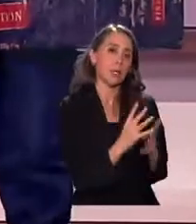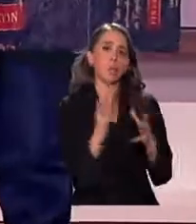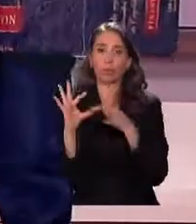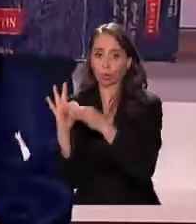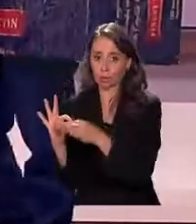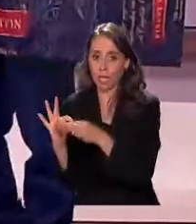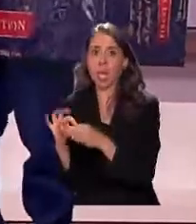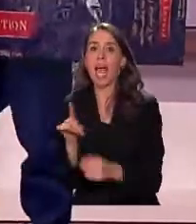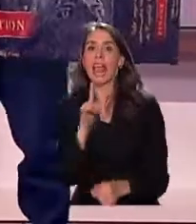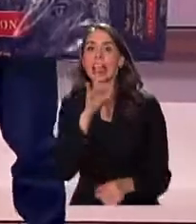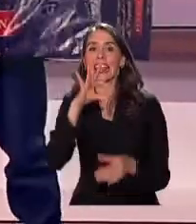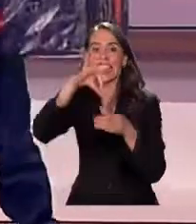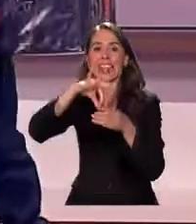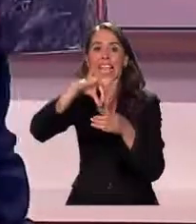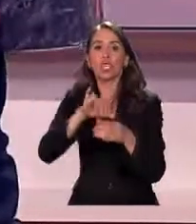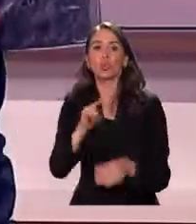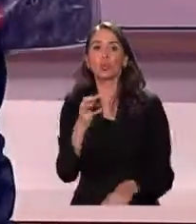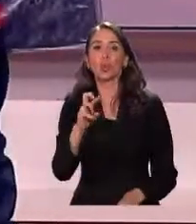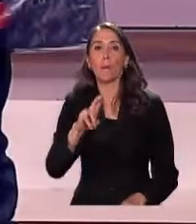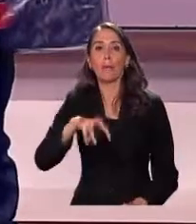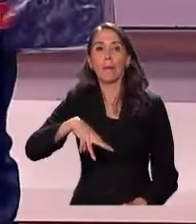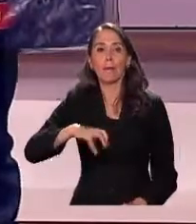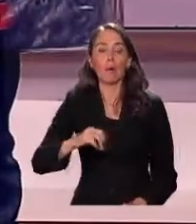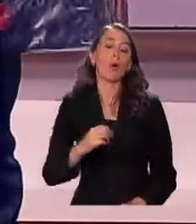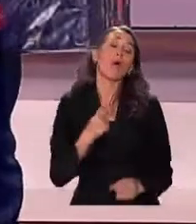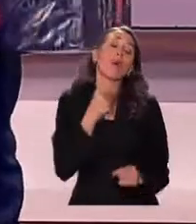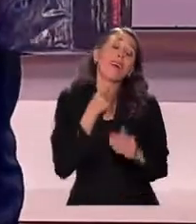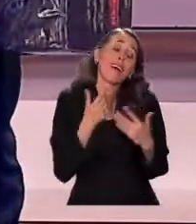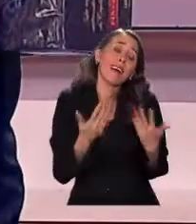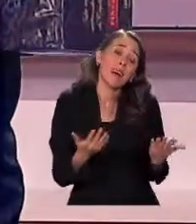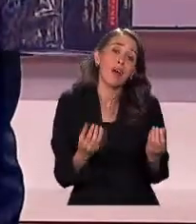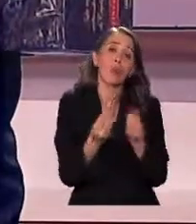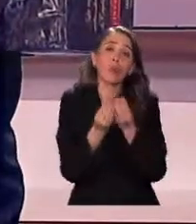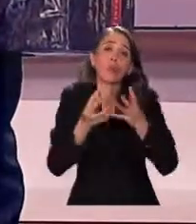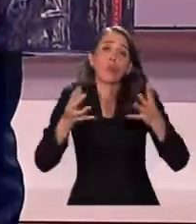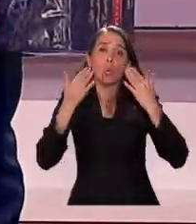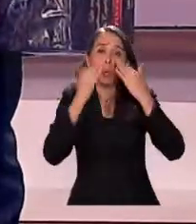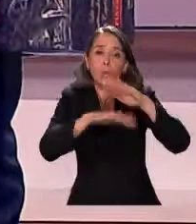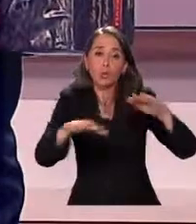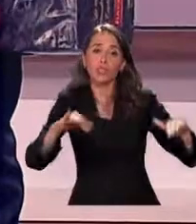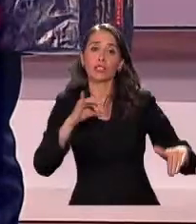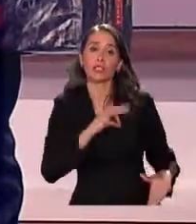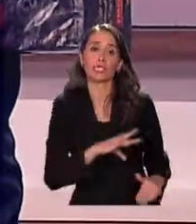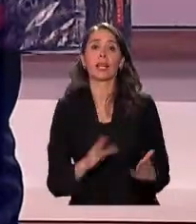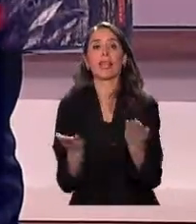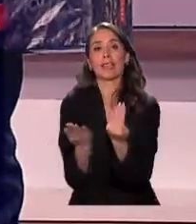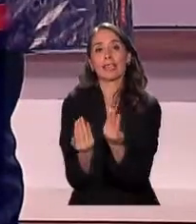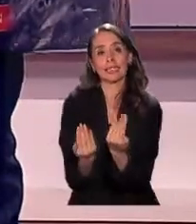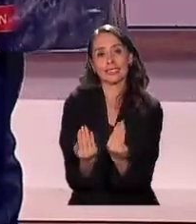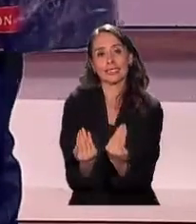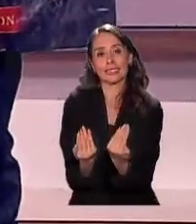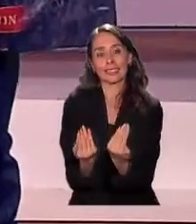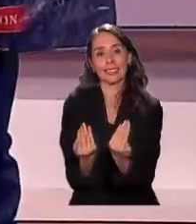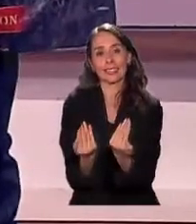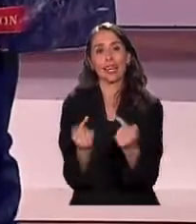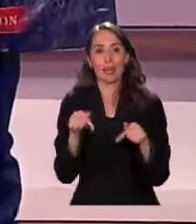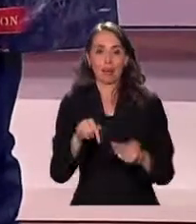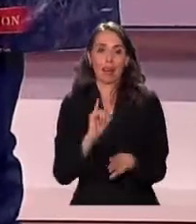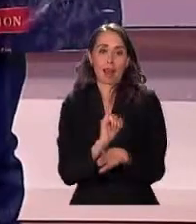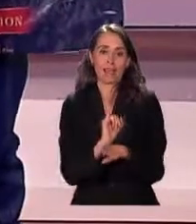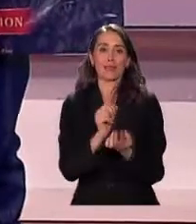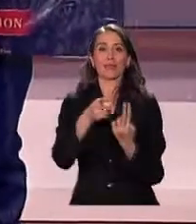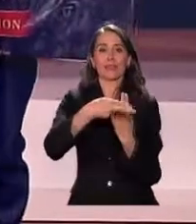Ante Supremo. No, y nosotros encantados, porque hay muchos niños en Chile que necesitan esta